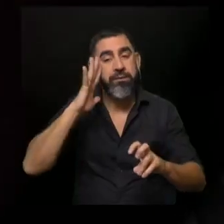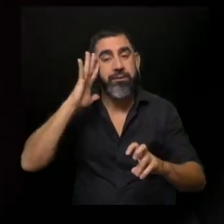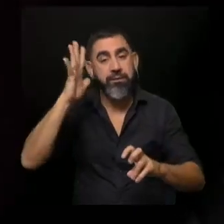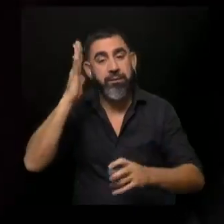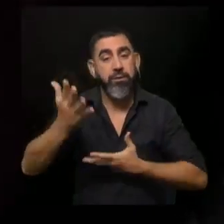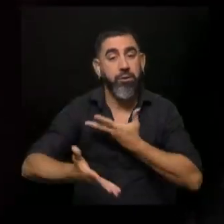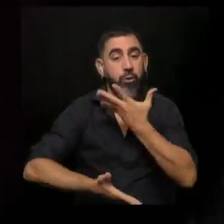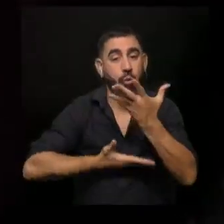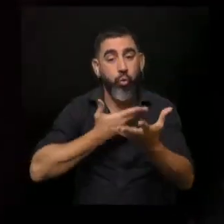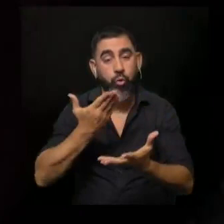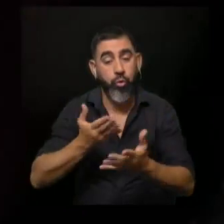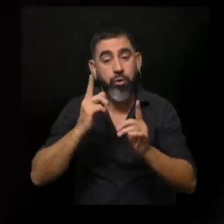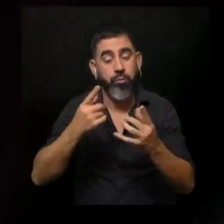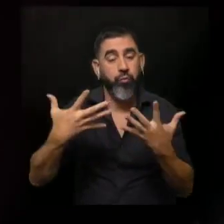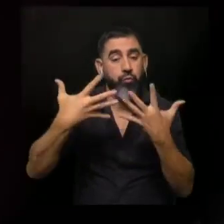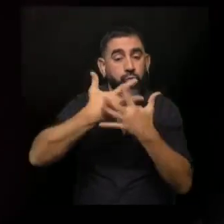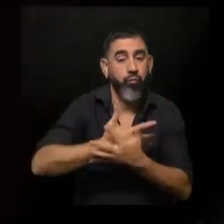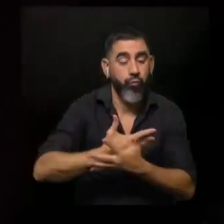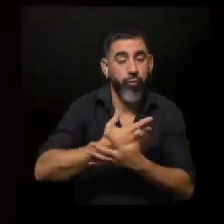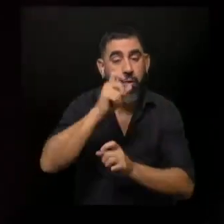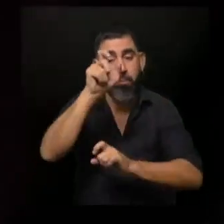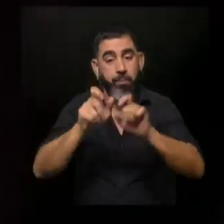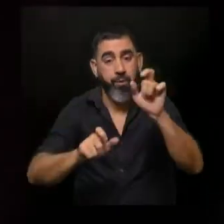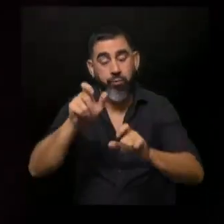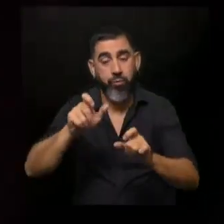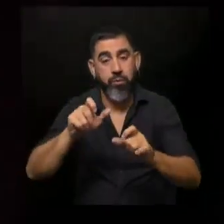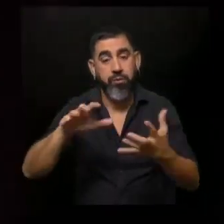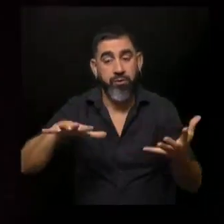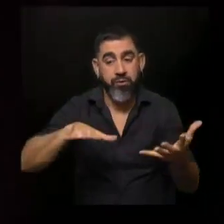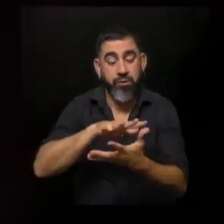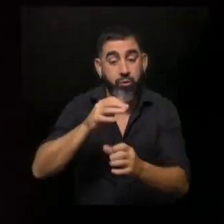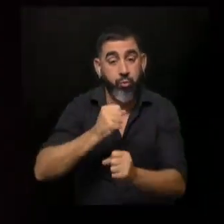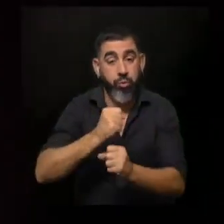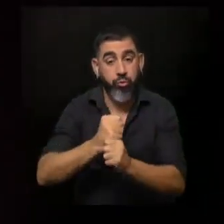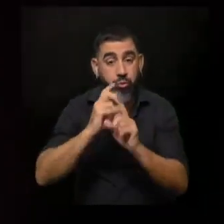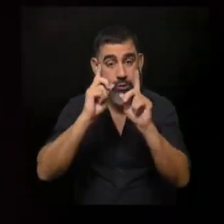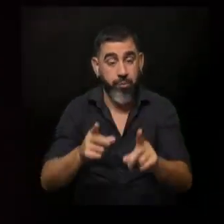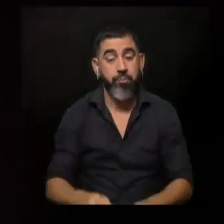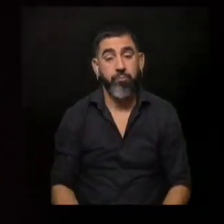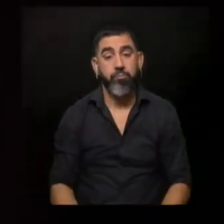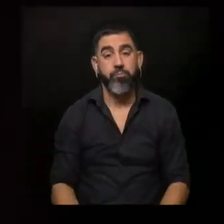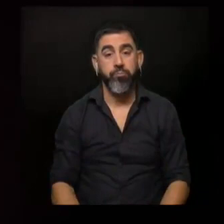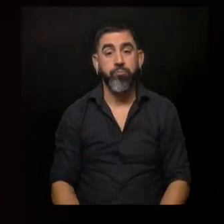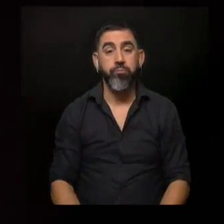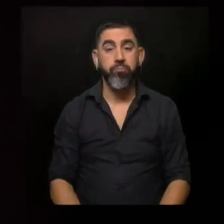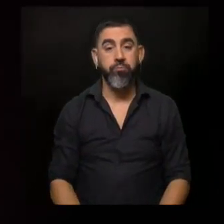que sufren estas personas en esas situaciones laborales, ¿no?